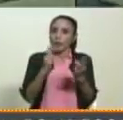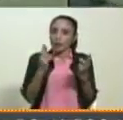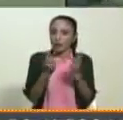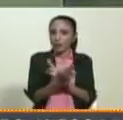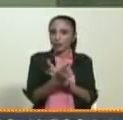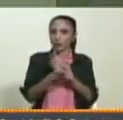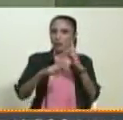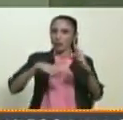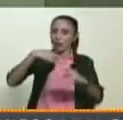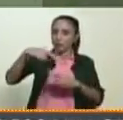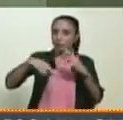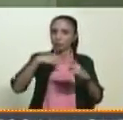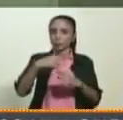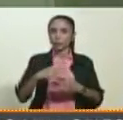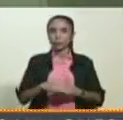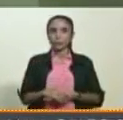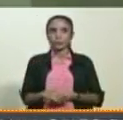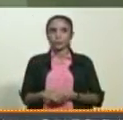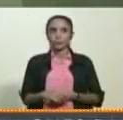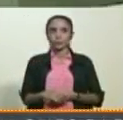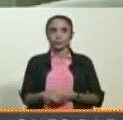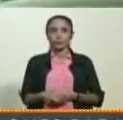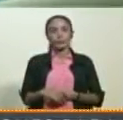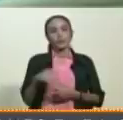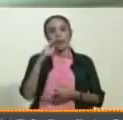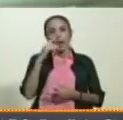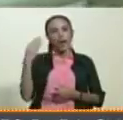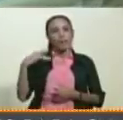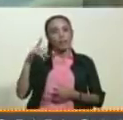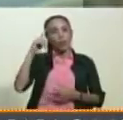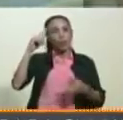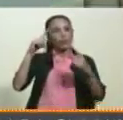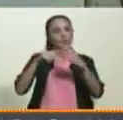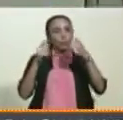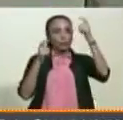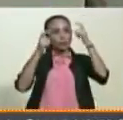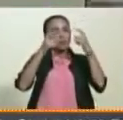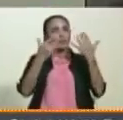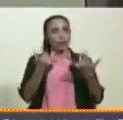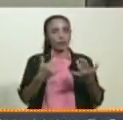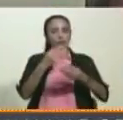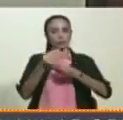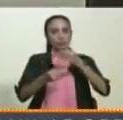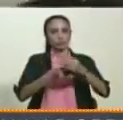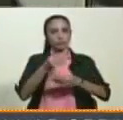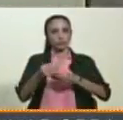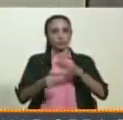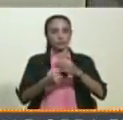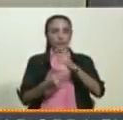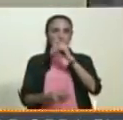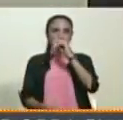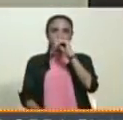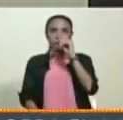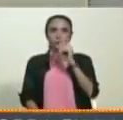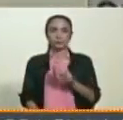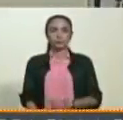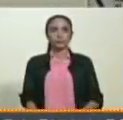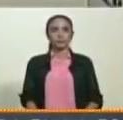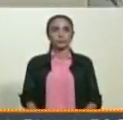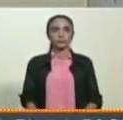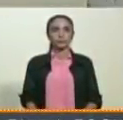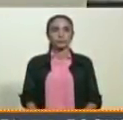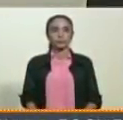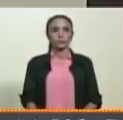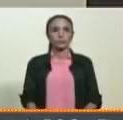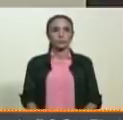revolucionarios, ver este sueño de Chávez hecho realidad, ¿no? Porque si algo se ha preocupado la revolución es